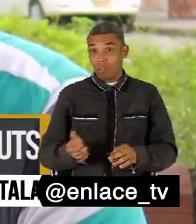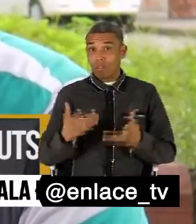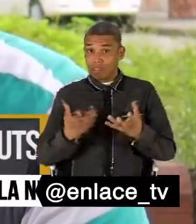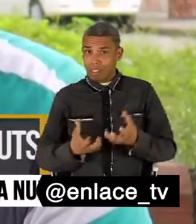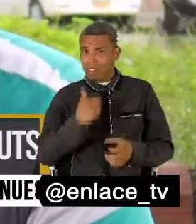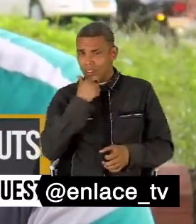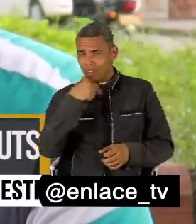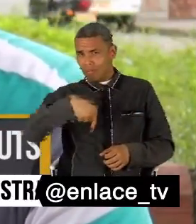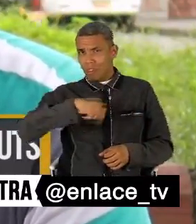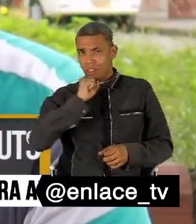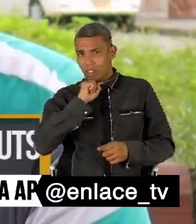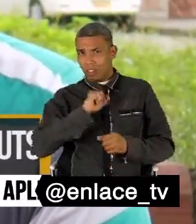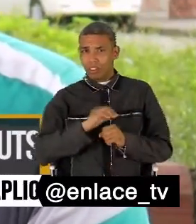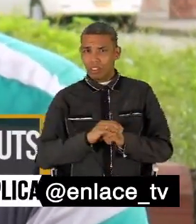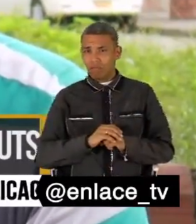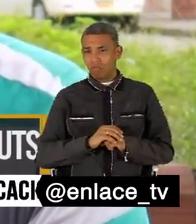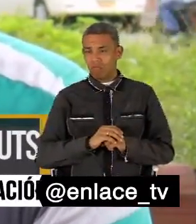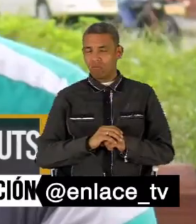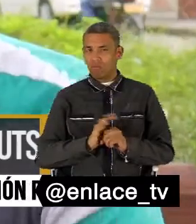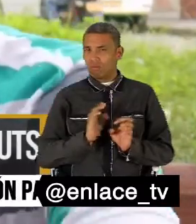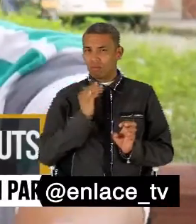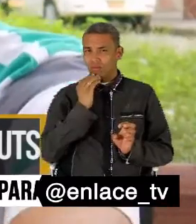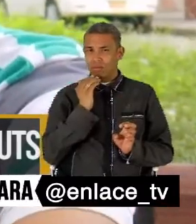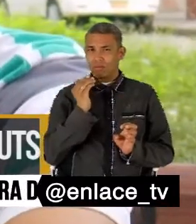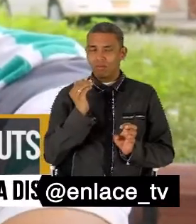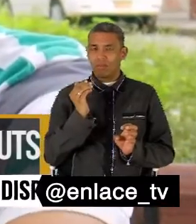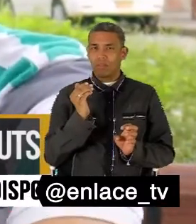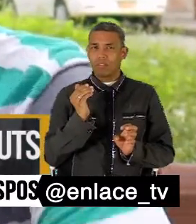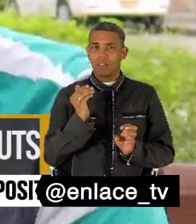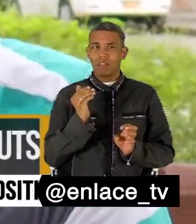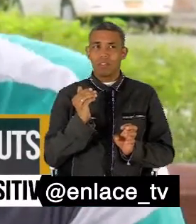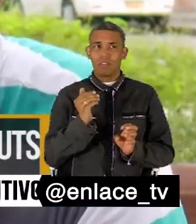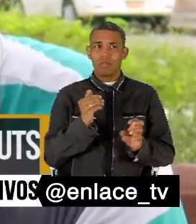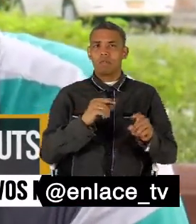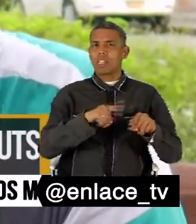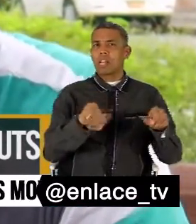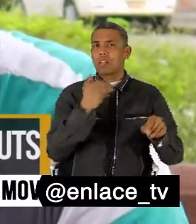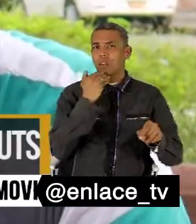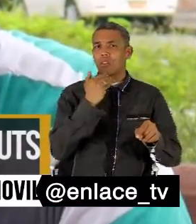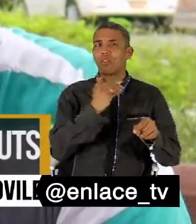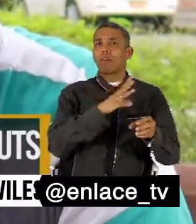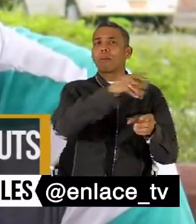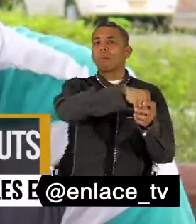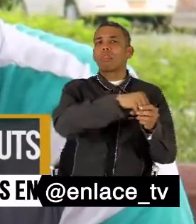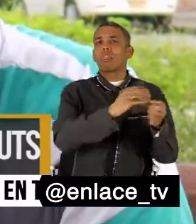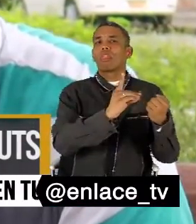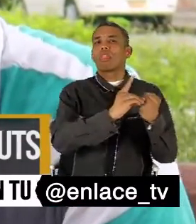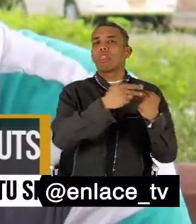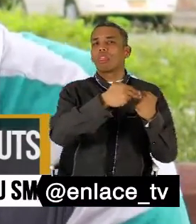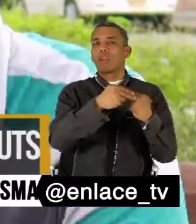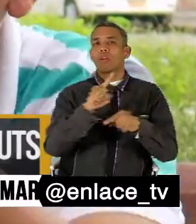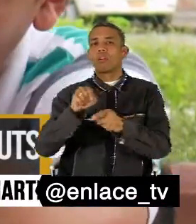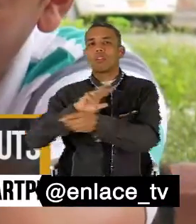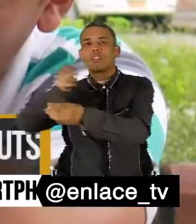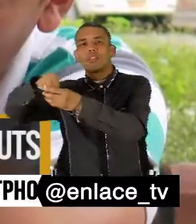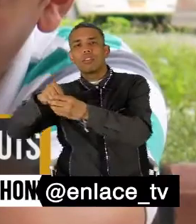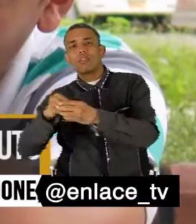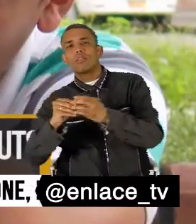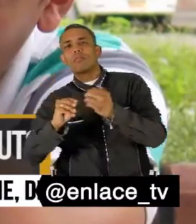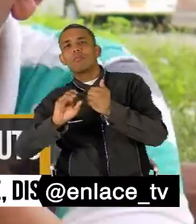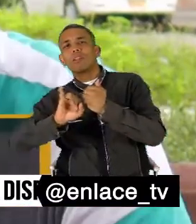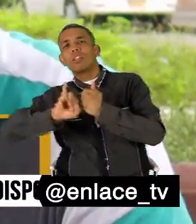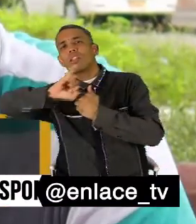puesto que no es justo que, digamos, algunos estén en el Diego, otros en el Industrial, otros en por acá en